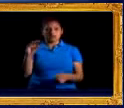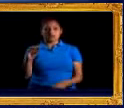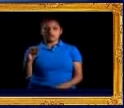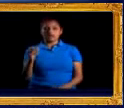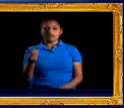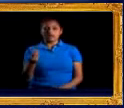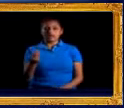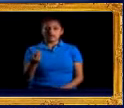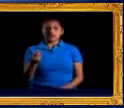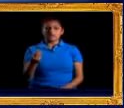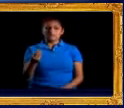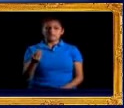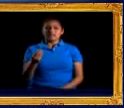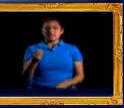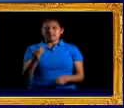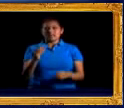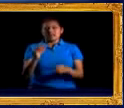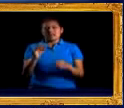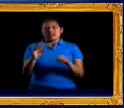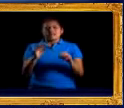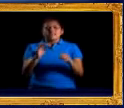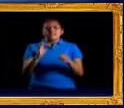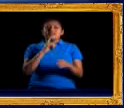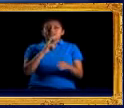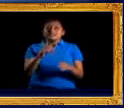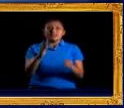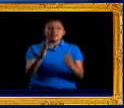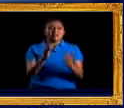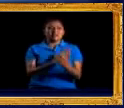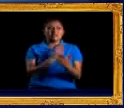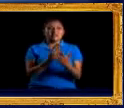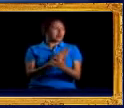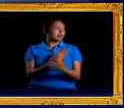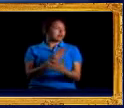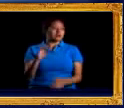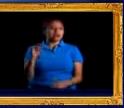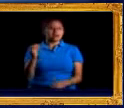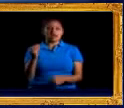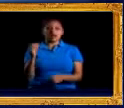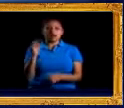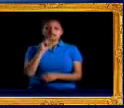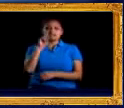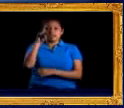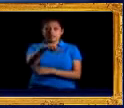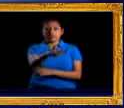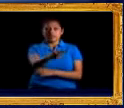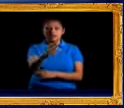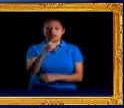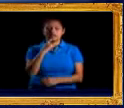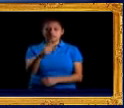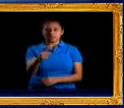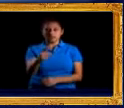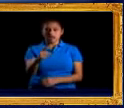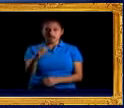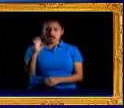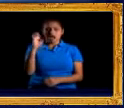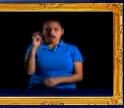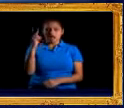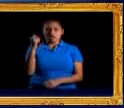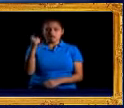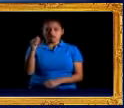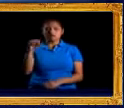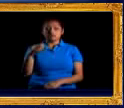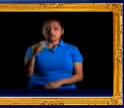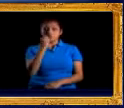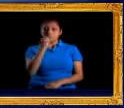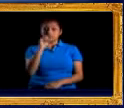el contexto de la palabra del Señor, hermano, la serpiente le estaba diciendo a Eva: si comes de este